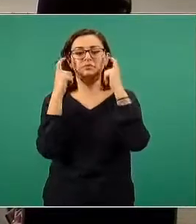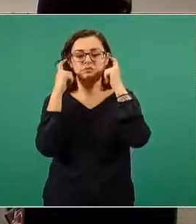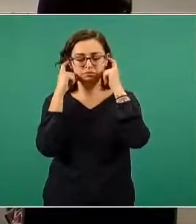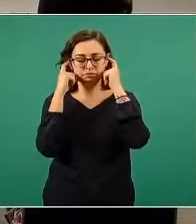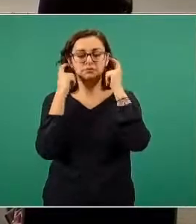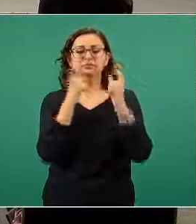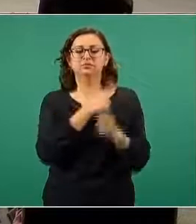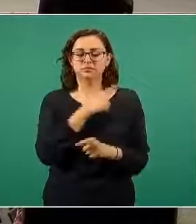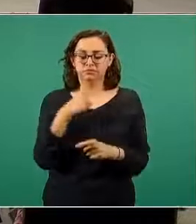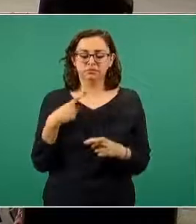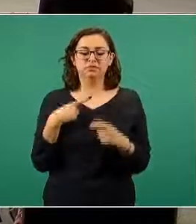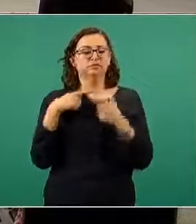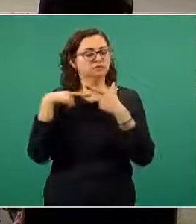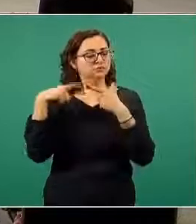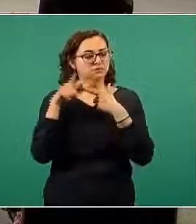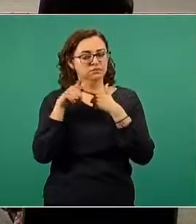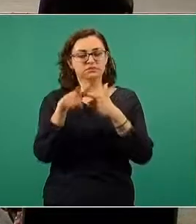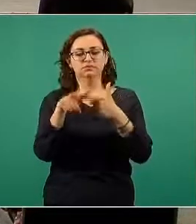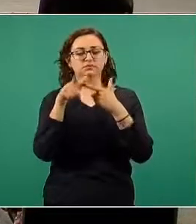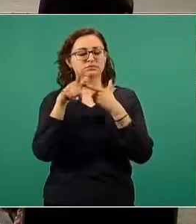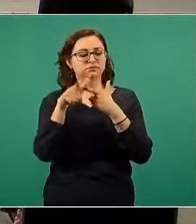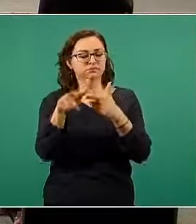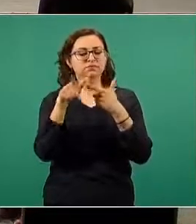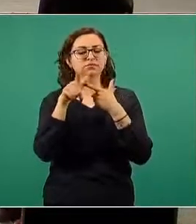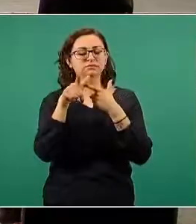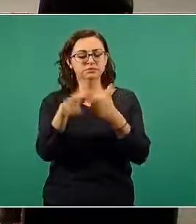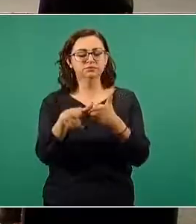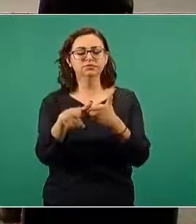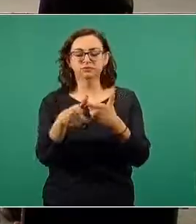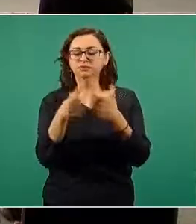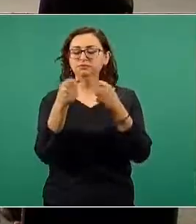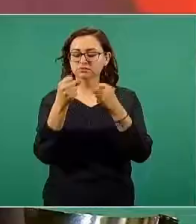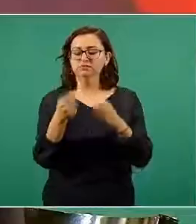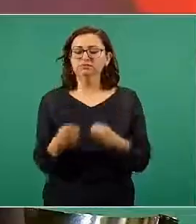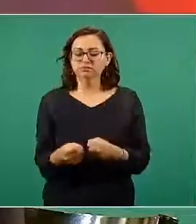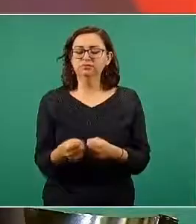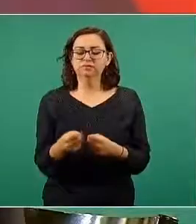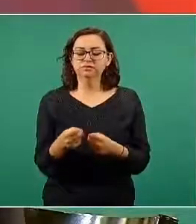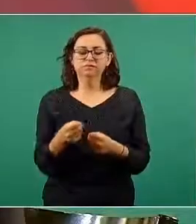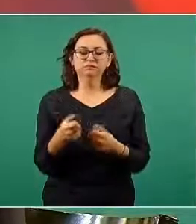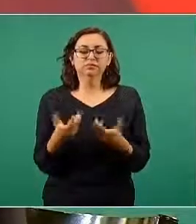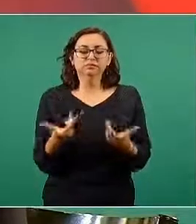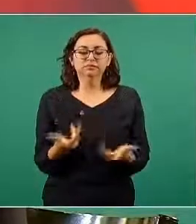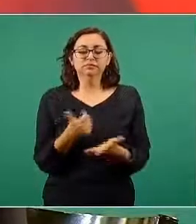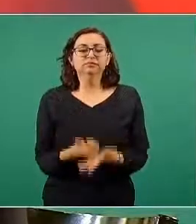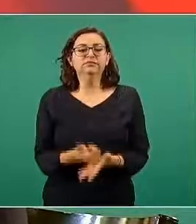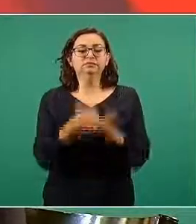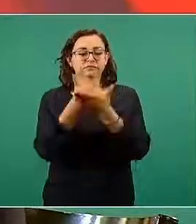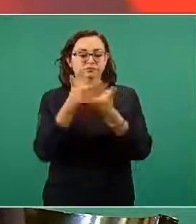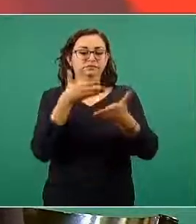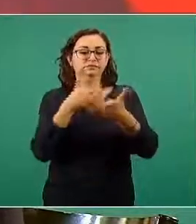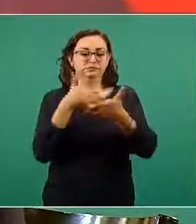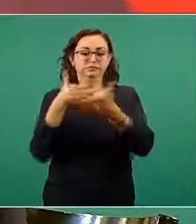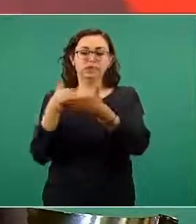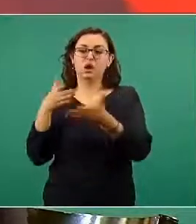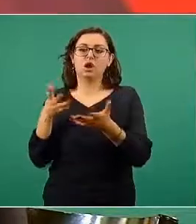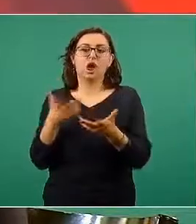un artefacto que seguiremos utilizando seguramente como una barrera en